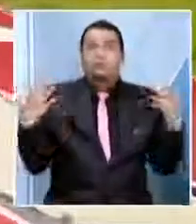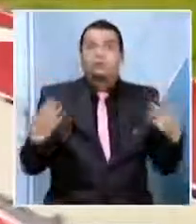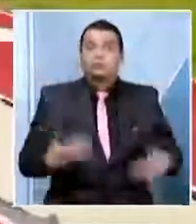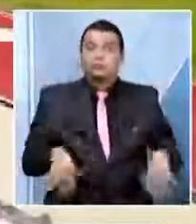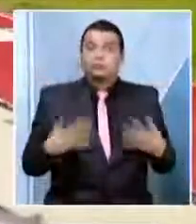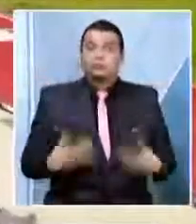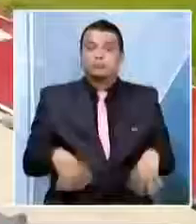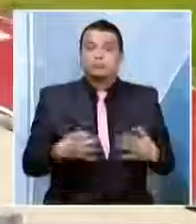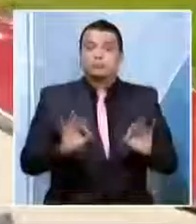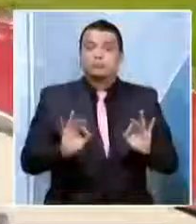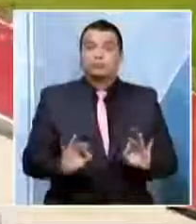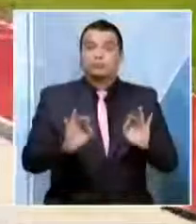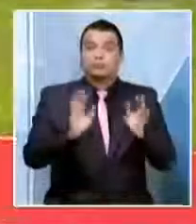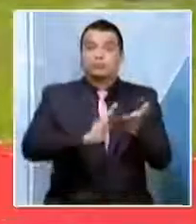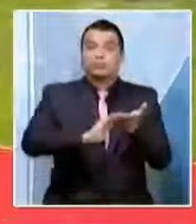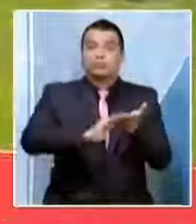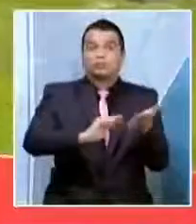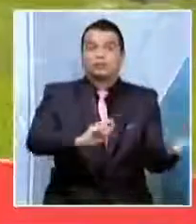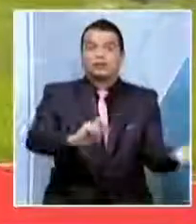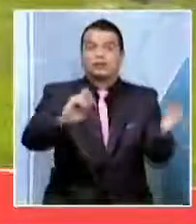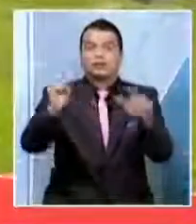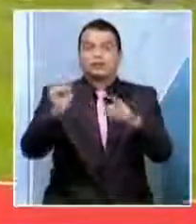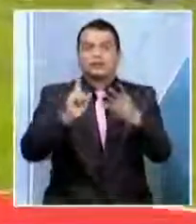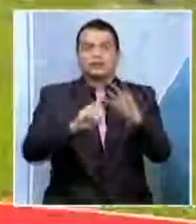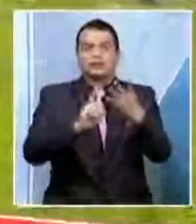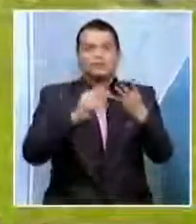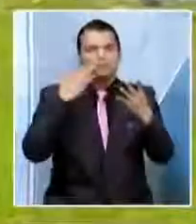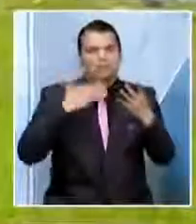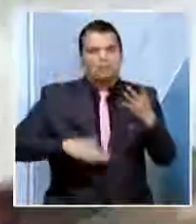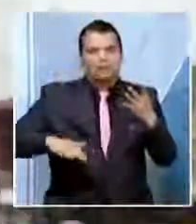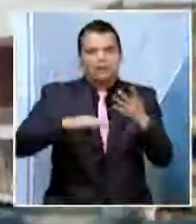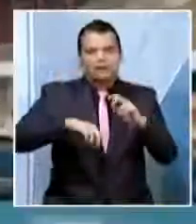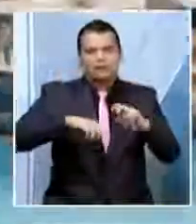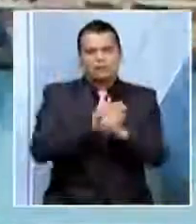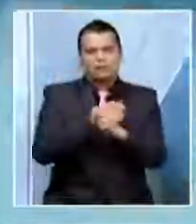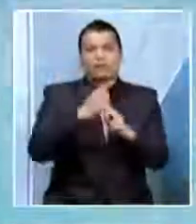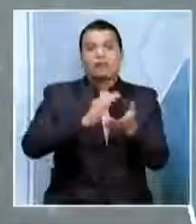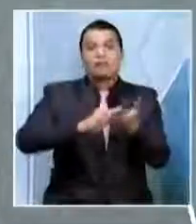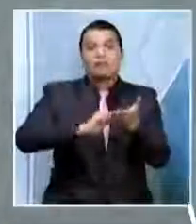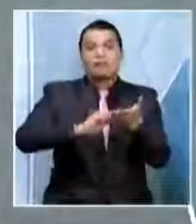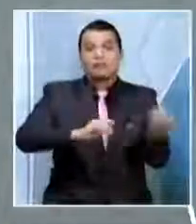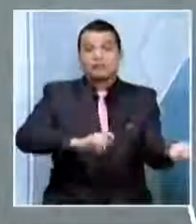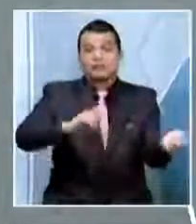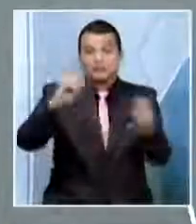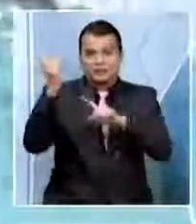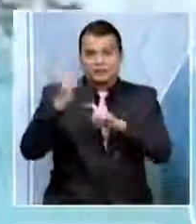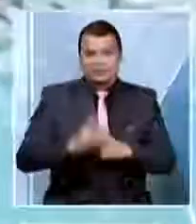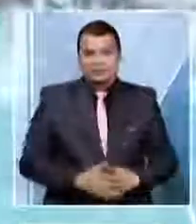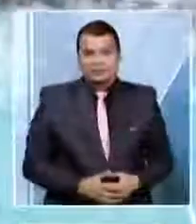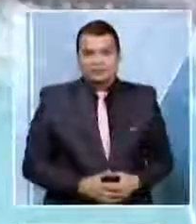Estadio Salustio Reyes, también la recuperación del Parque Recreacional.